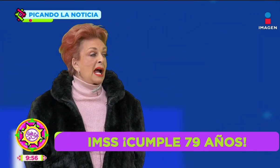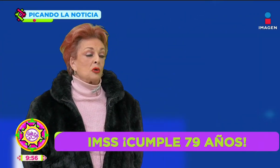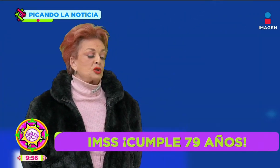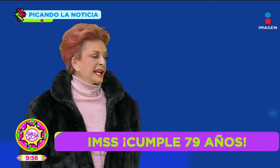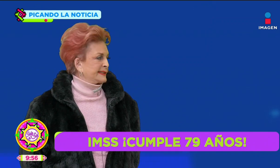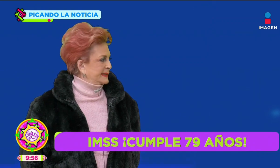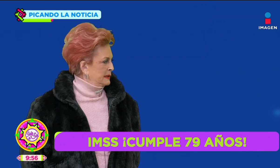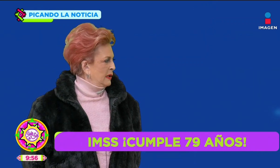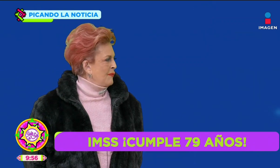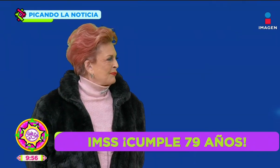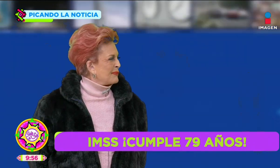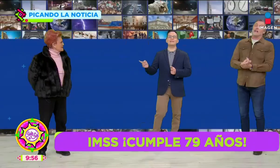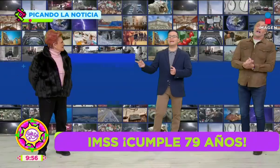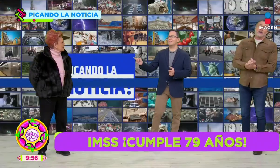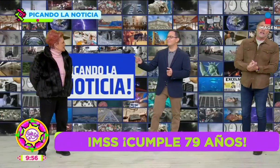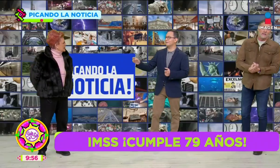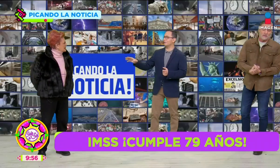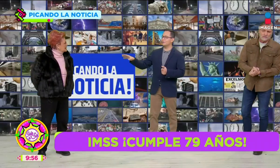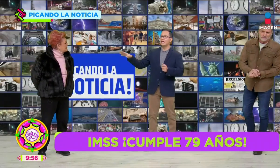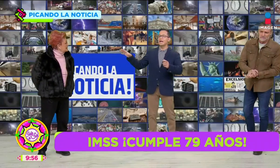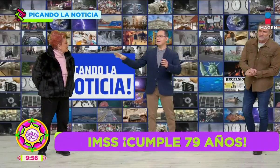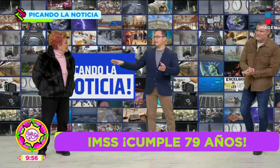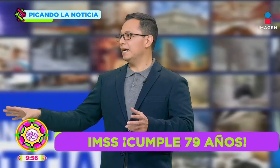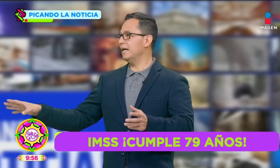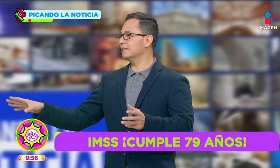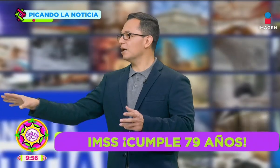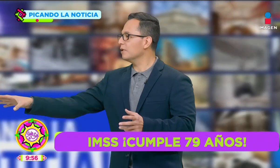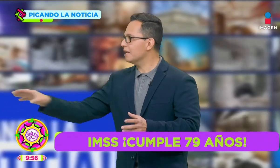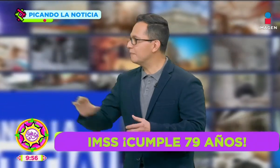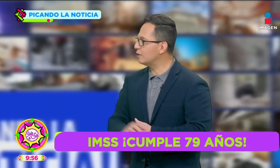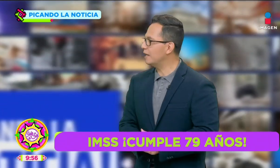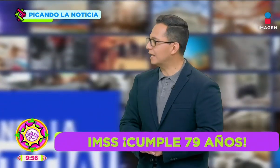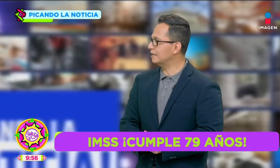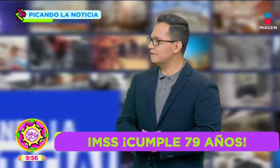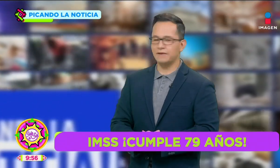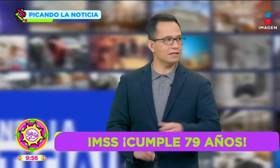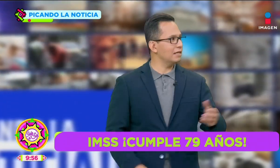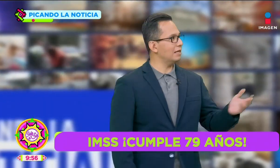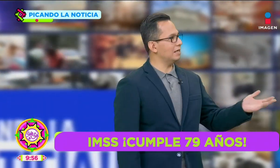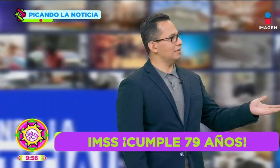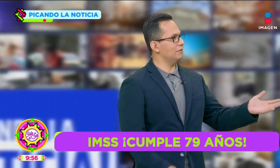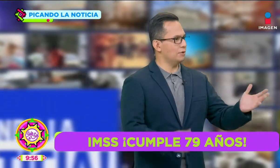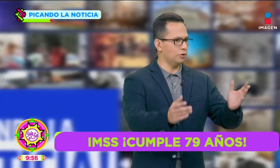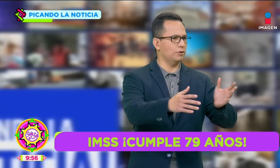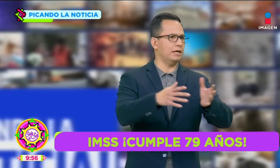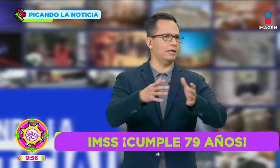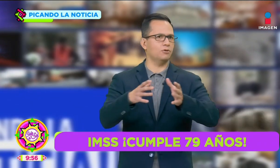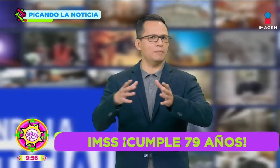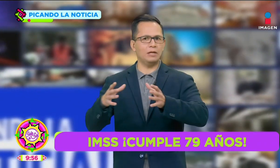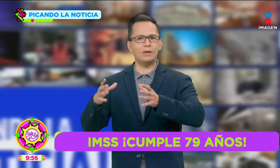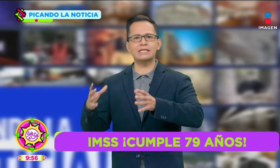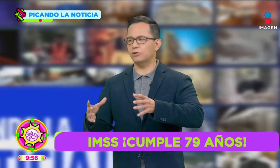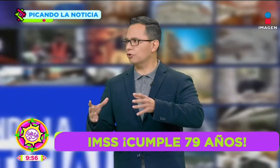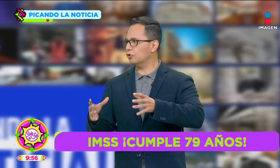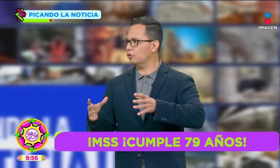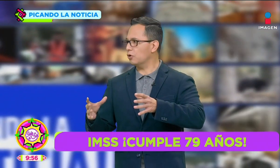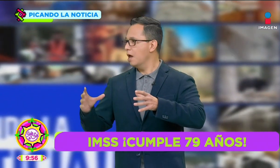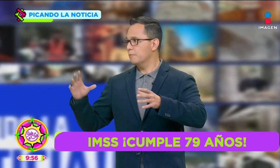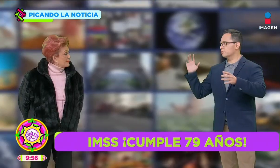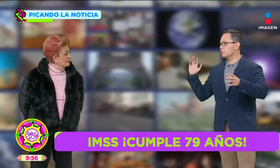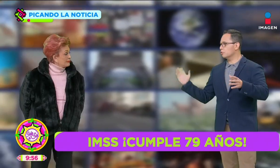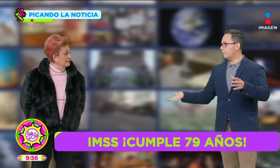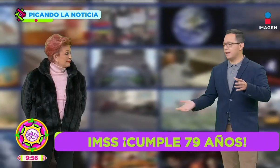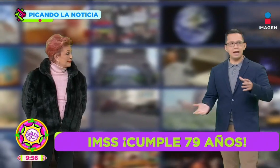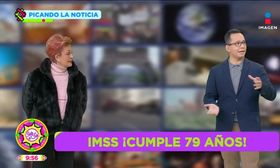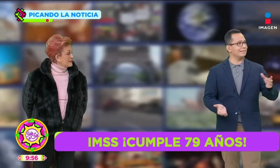contraje náuseas. Bueno, y además, bueno, ¿se acuerda la película de Cantinflas? Cuando hizo la película del señor doctor,